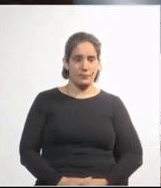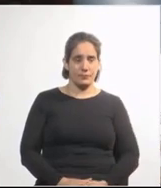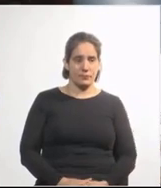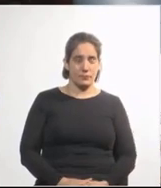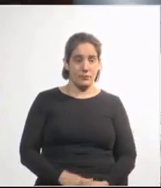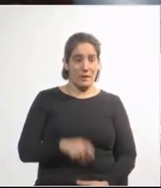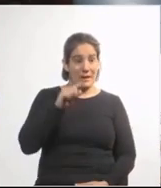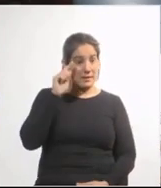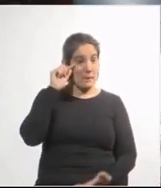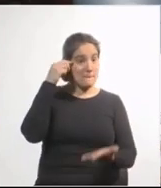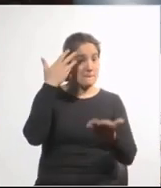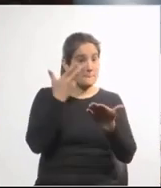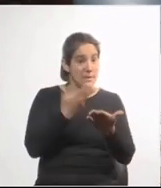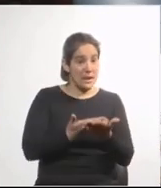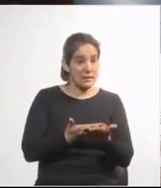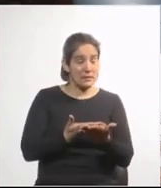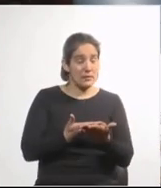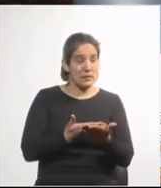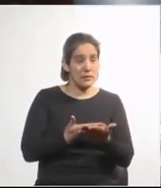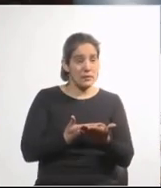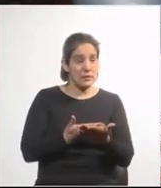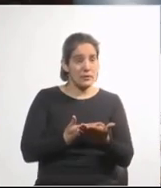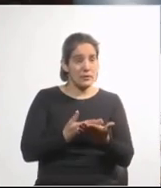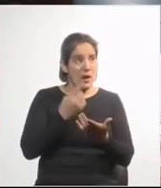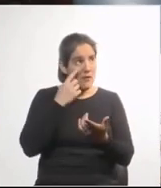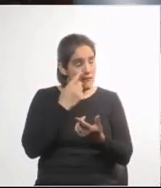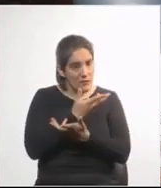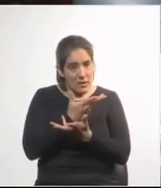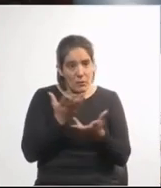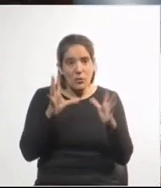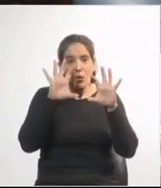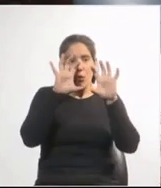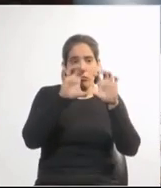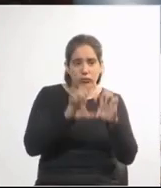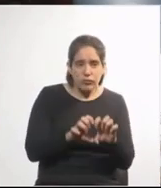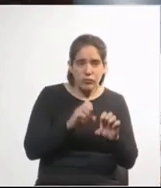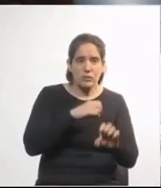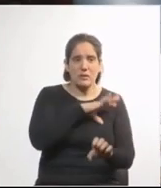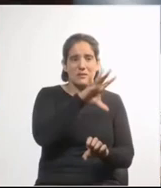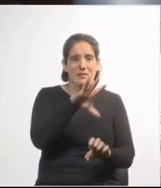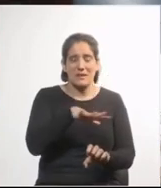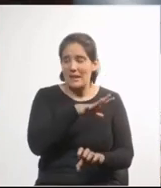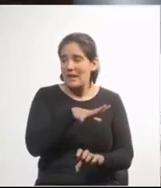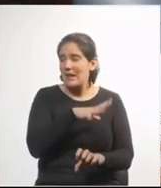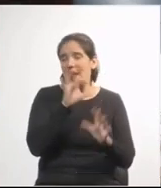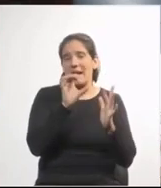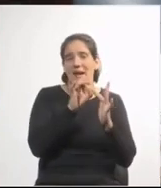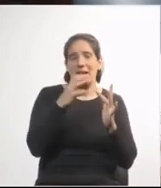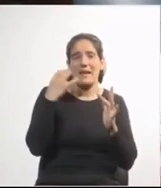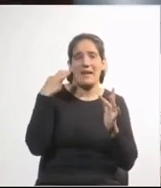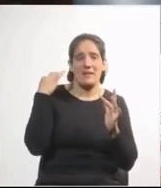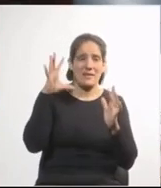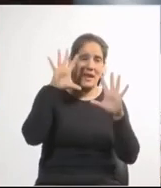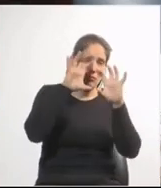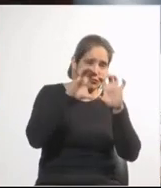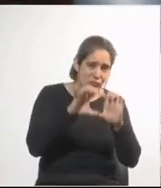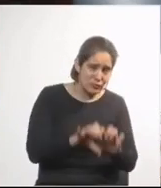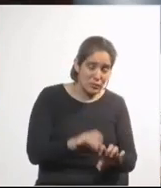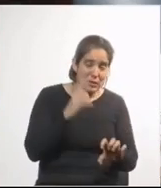En este plan de listar el deterioro de las condiciones de vida de la población que ha supuesto este modelo de la